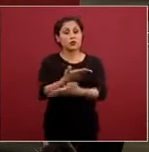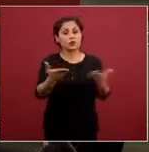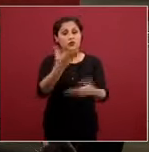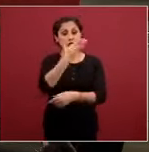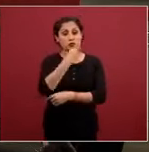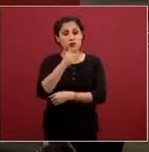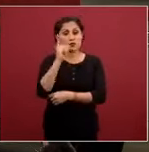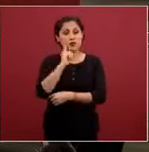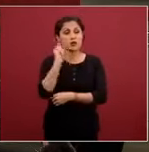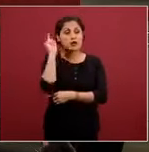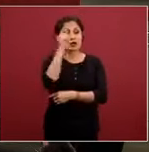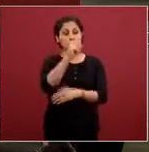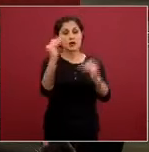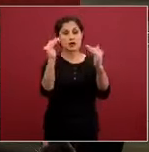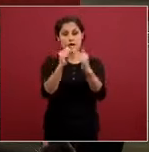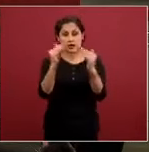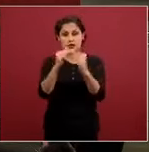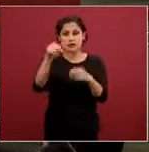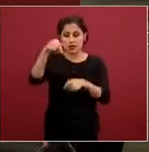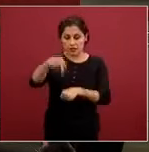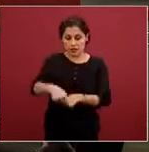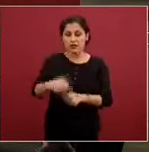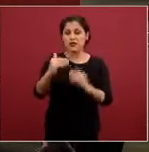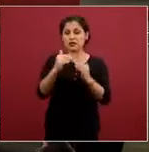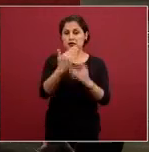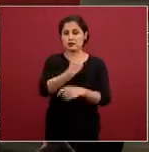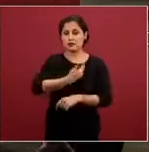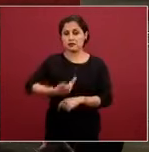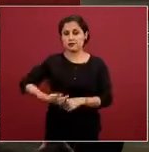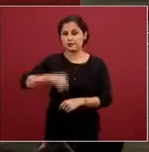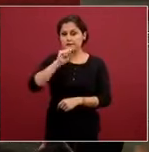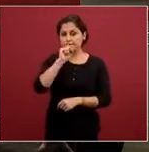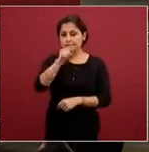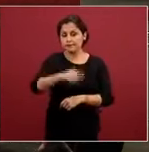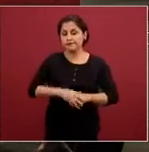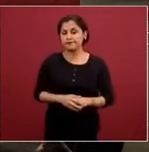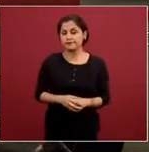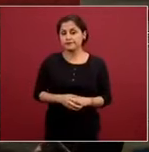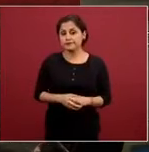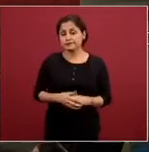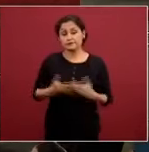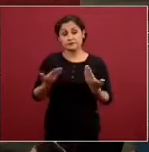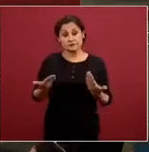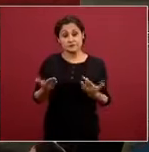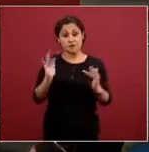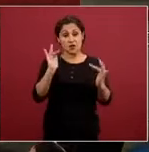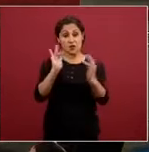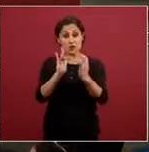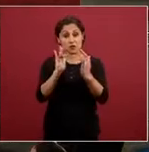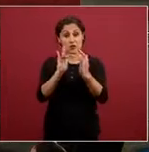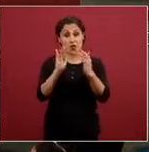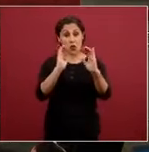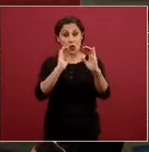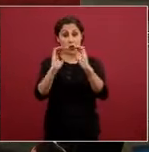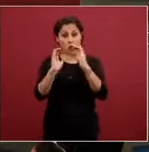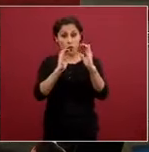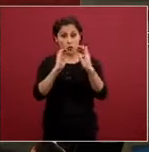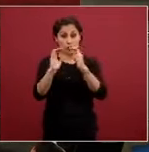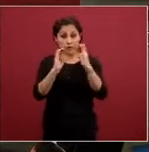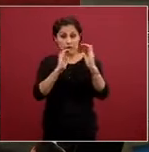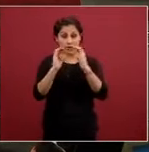Nacional. Una de las principales herramientas de comunicación que se